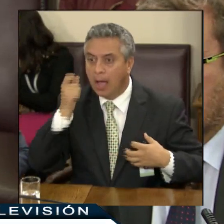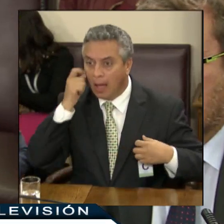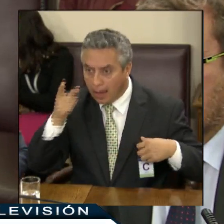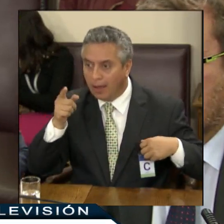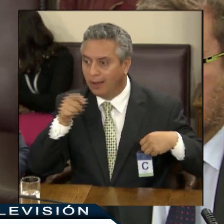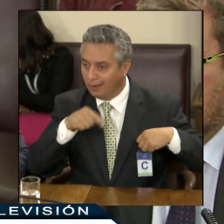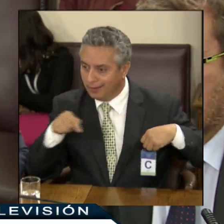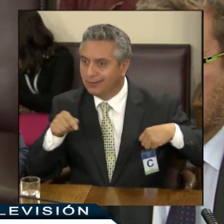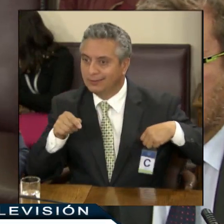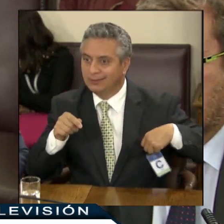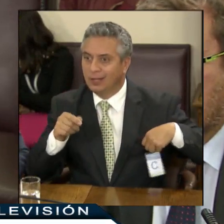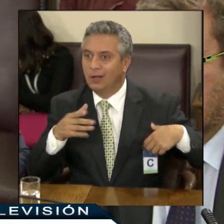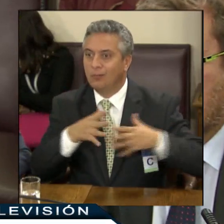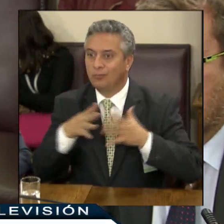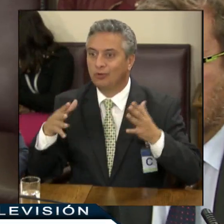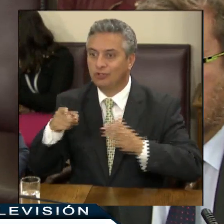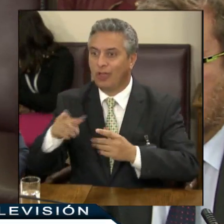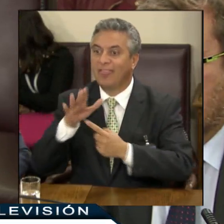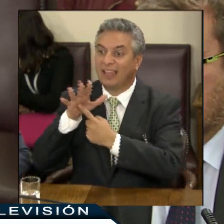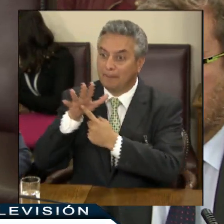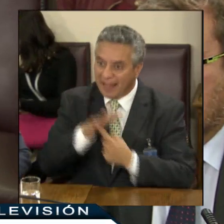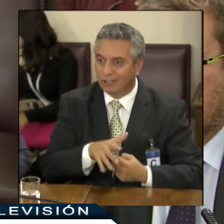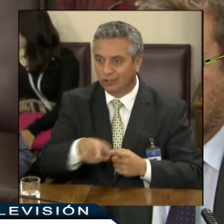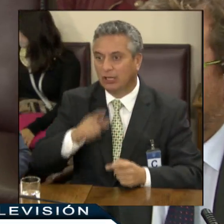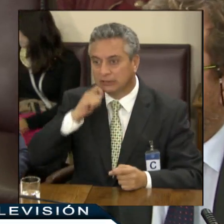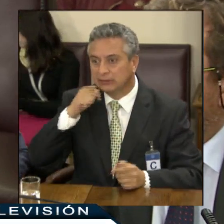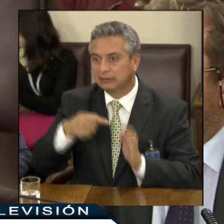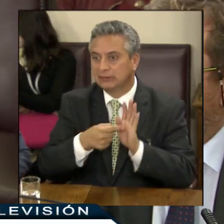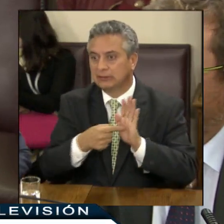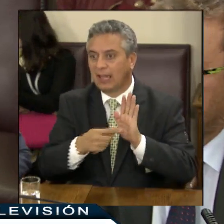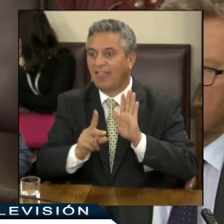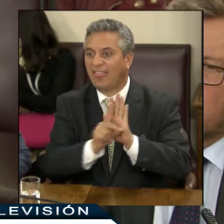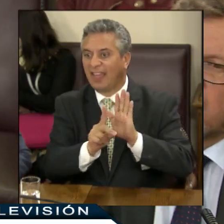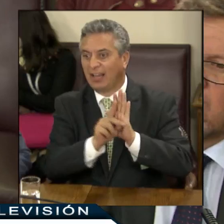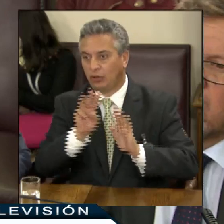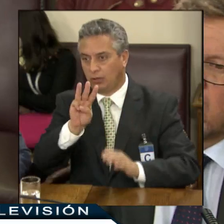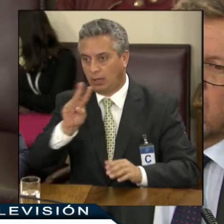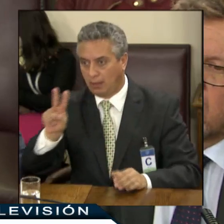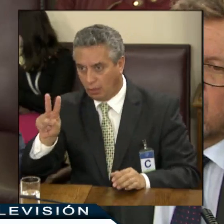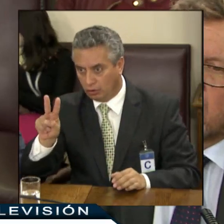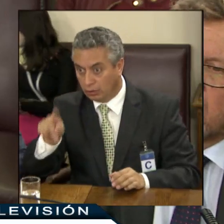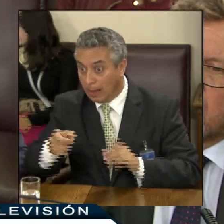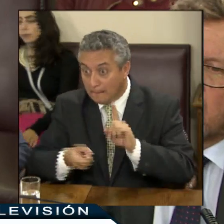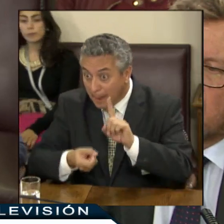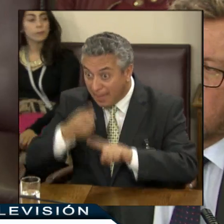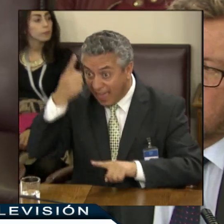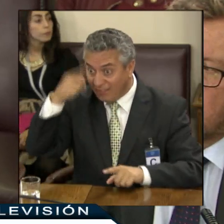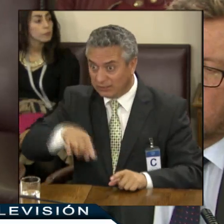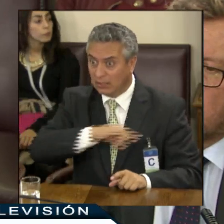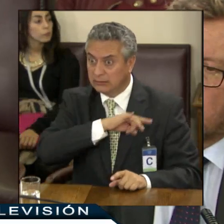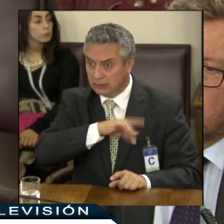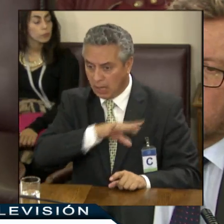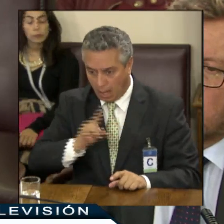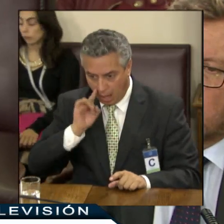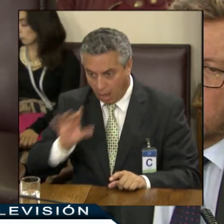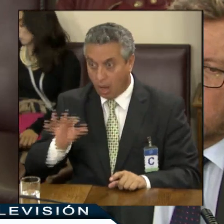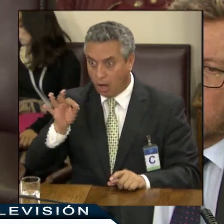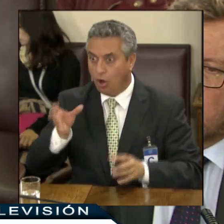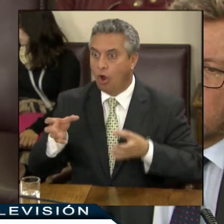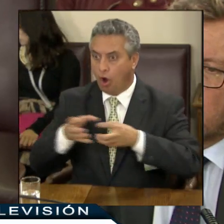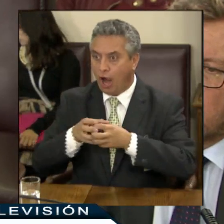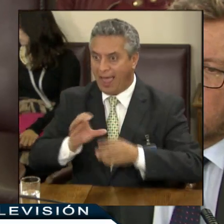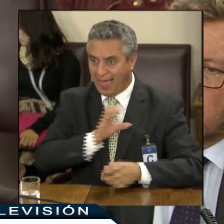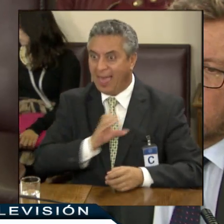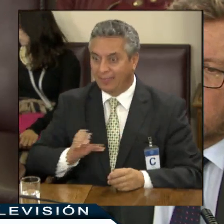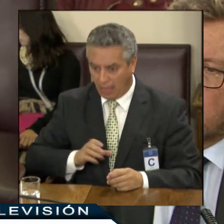discriminación y el efecto gtif que tiene el decreto 32 Es primera vez que en chile se da cuenta por un órgano del estado de